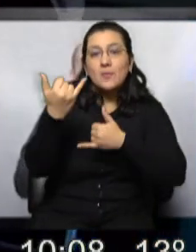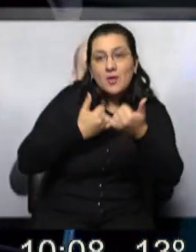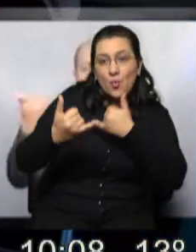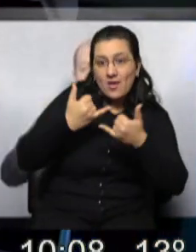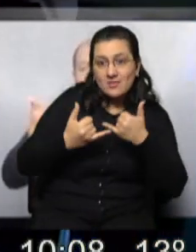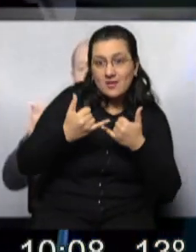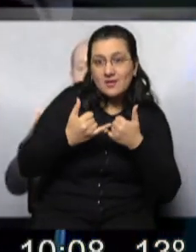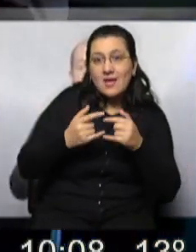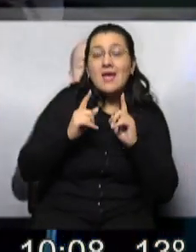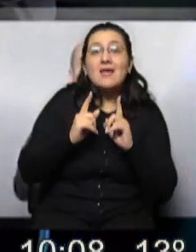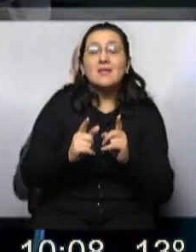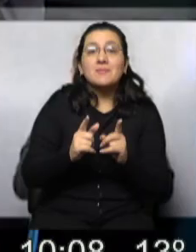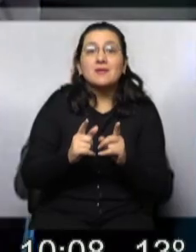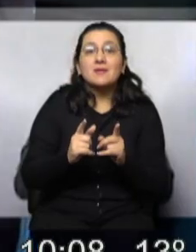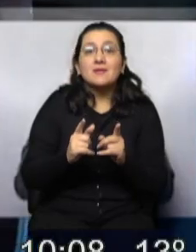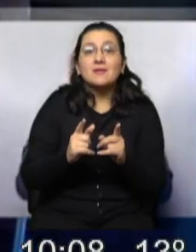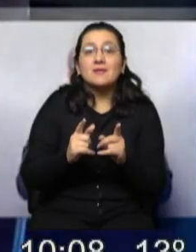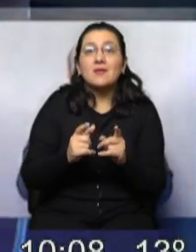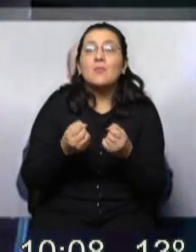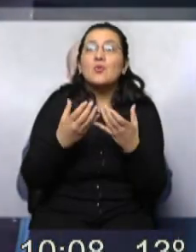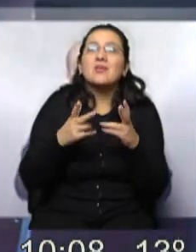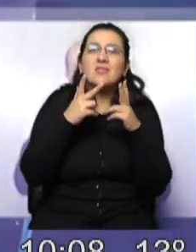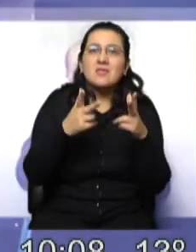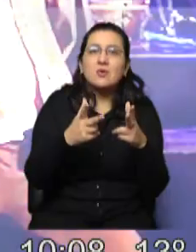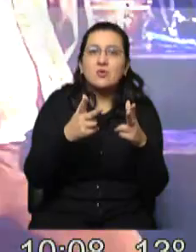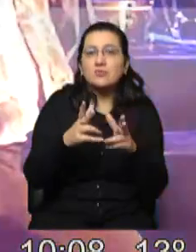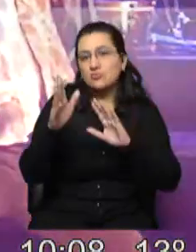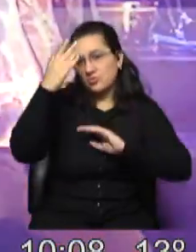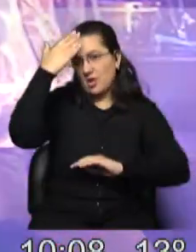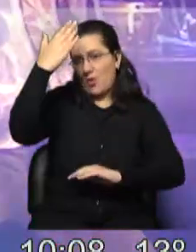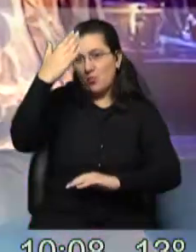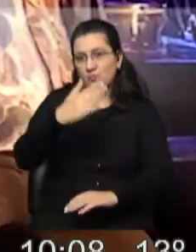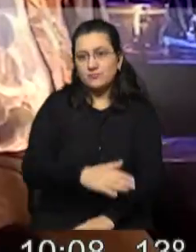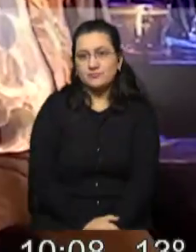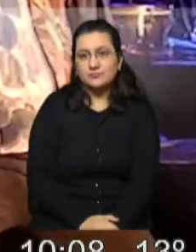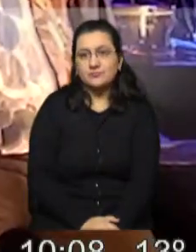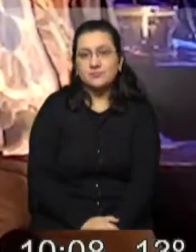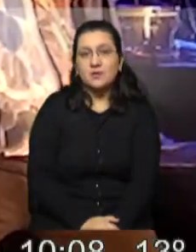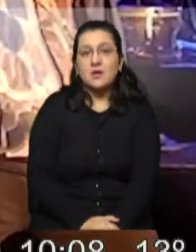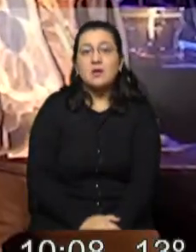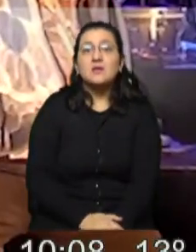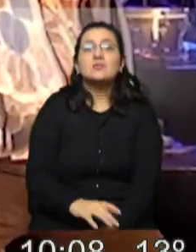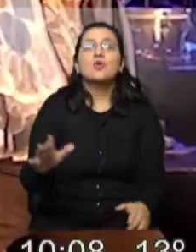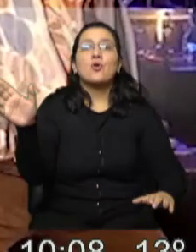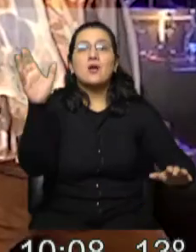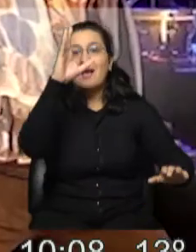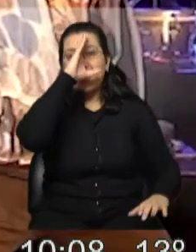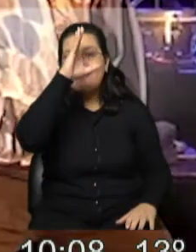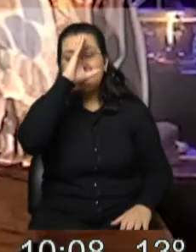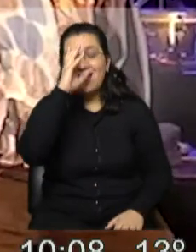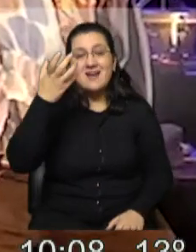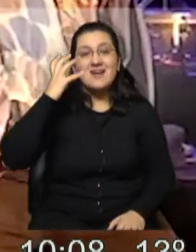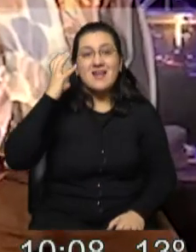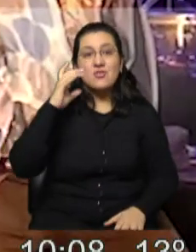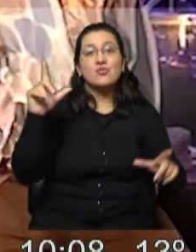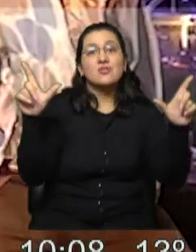hizo, sino porque dijo chao. Hizo carnaval, radio, teatro y televisión, y